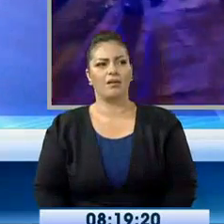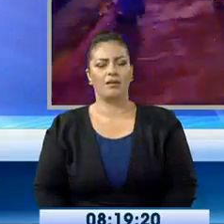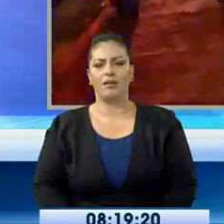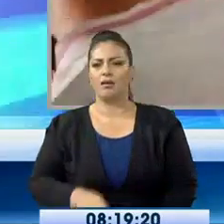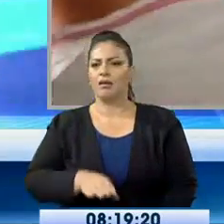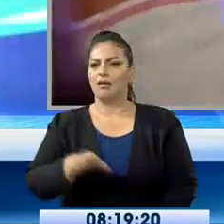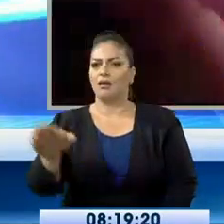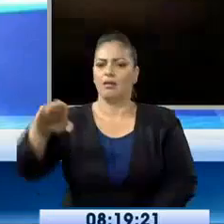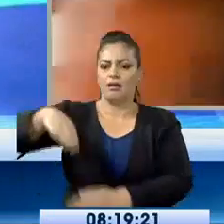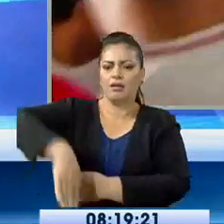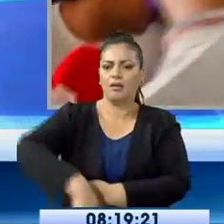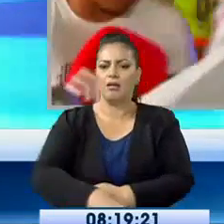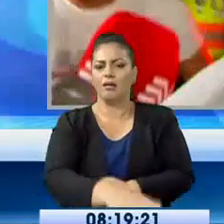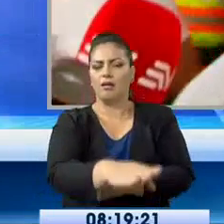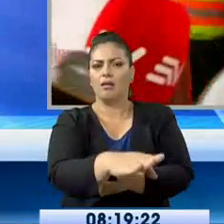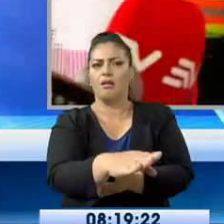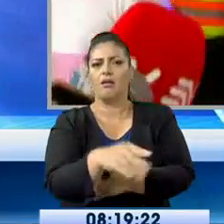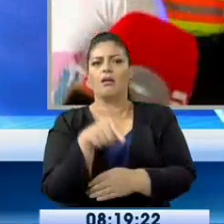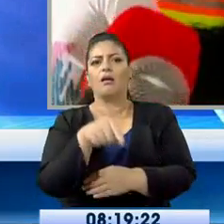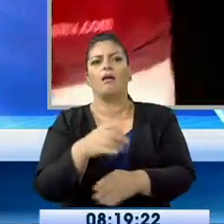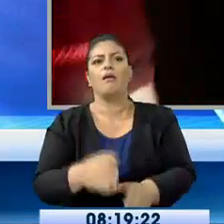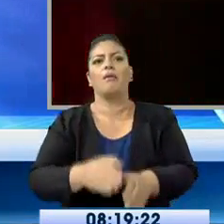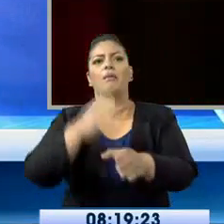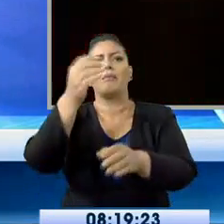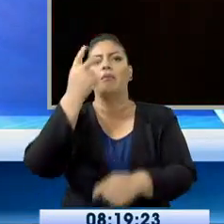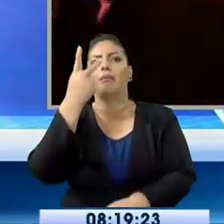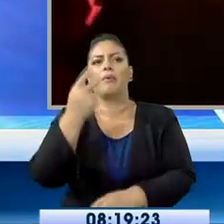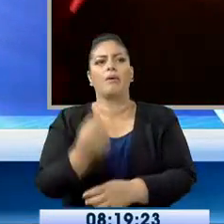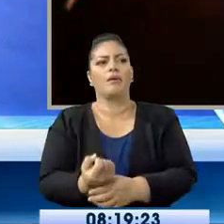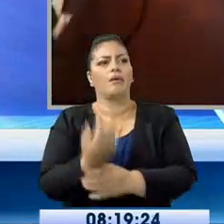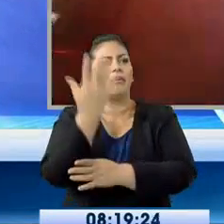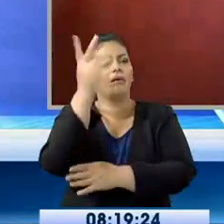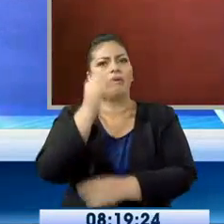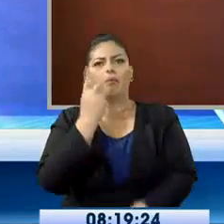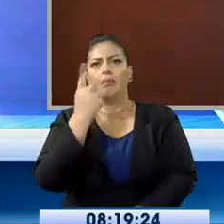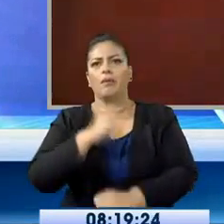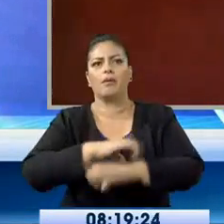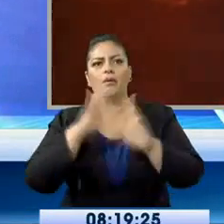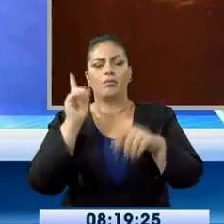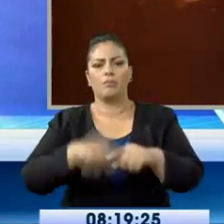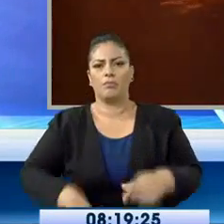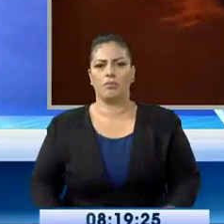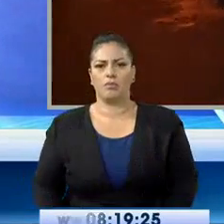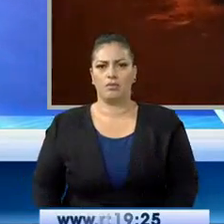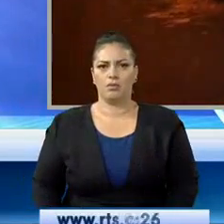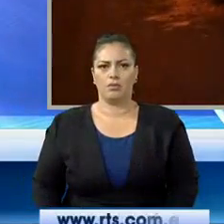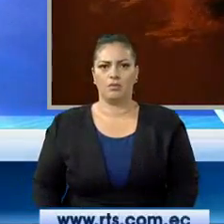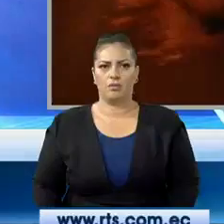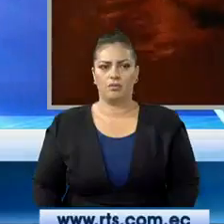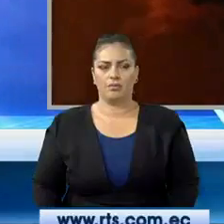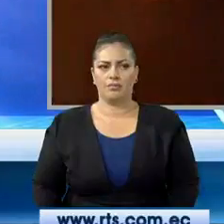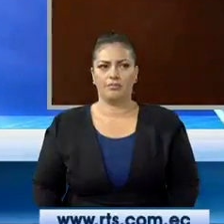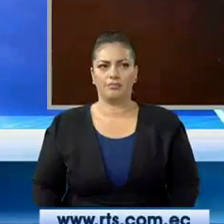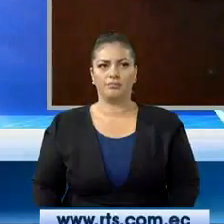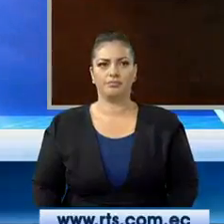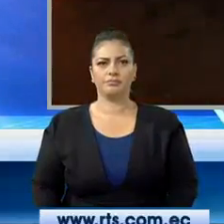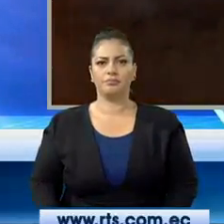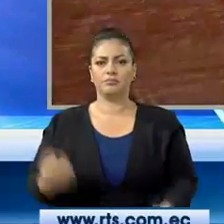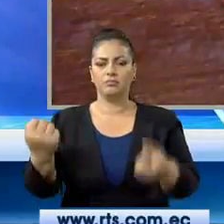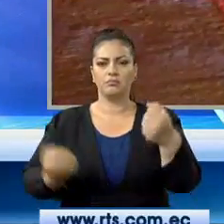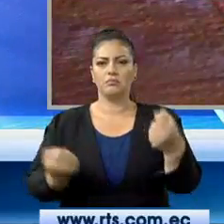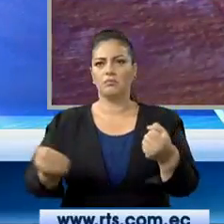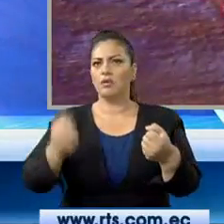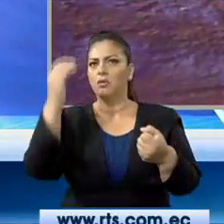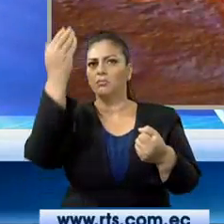carril, ponerle árboles, unos arbustos que no se ven para atrás. Mira por el retrovisor y no puedes ver porque los arbustos se te ponen en el retrovisor. Entonces no